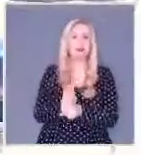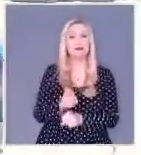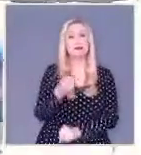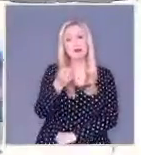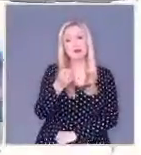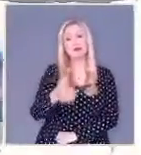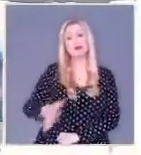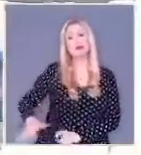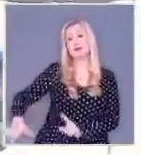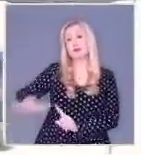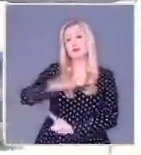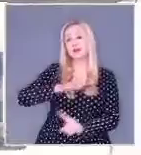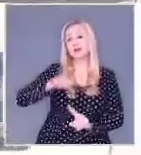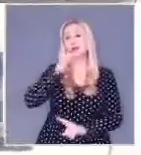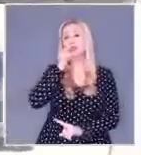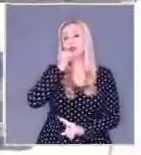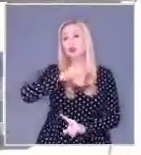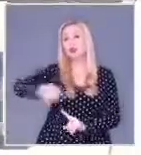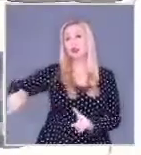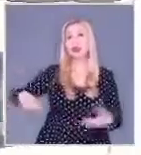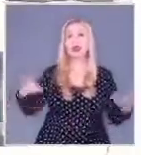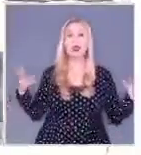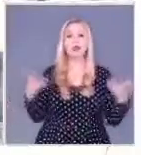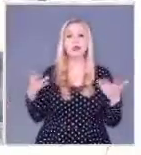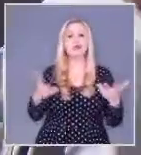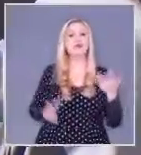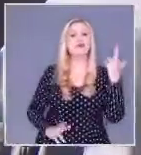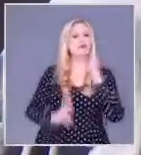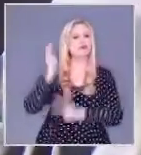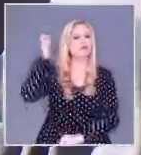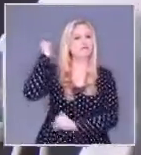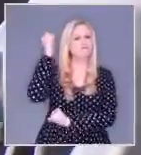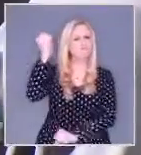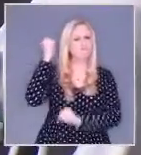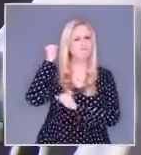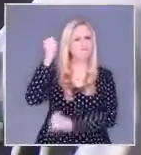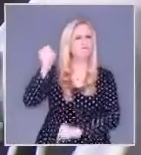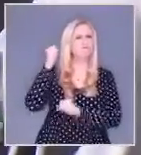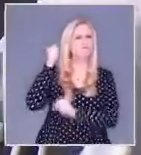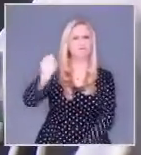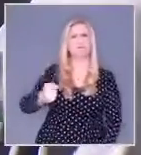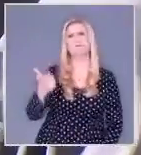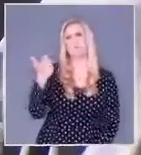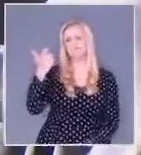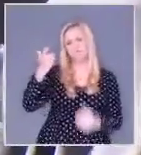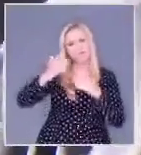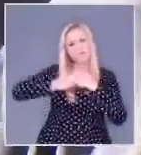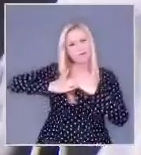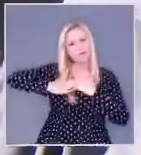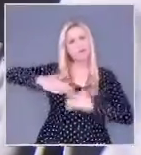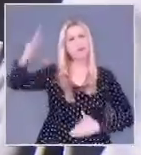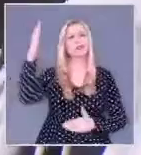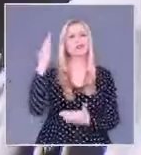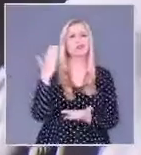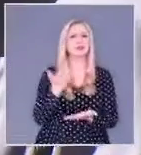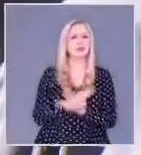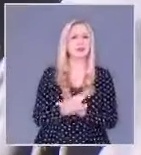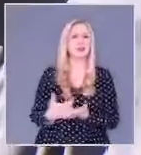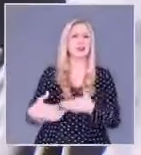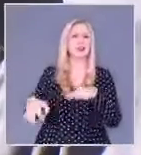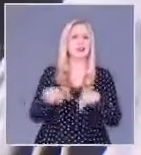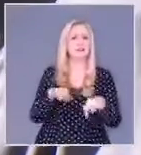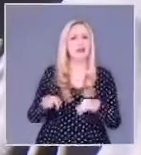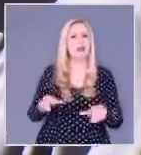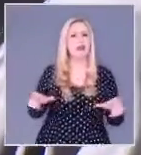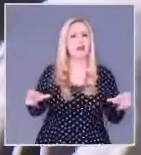cuerpos policíacos han realizado manifestaciones y paros de labores para exigir mejores condiciones laborales y de seguridad, a la